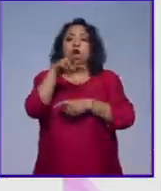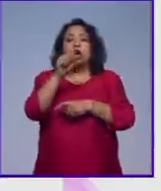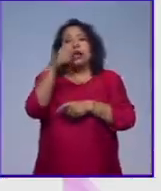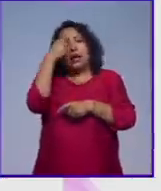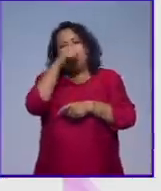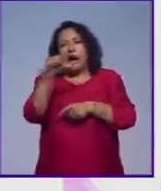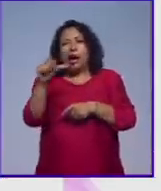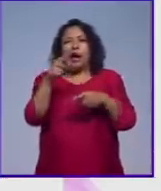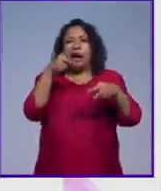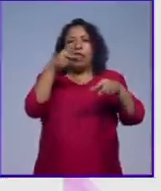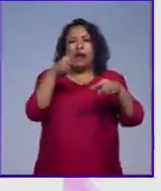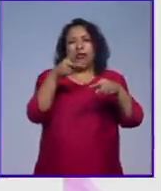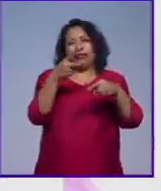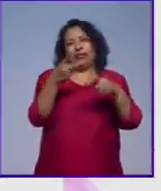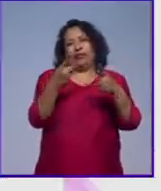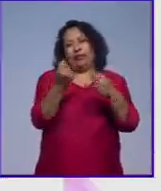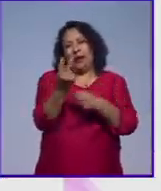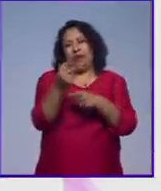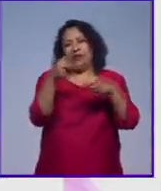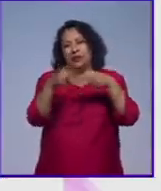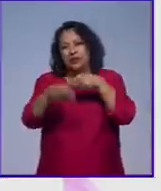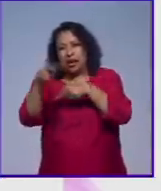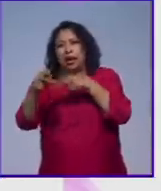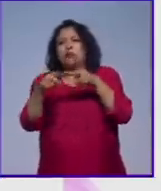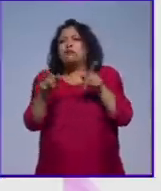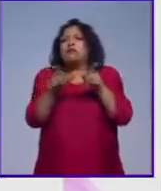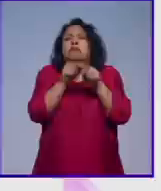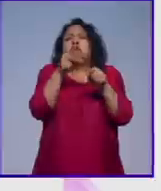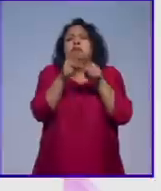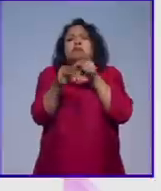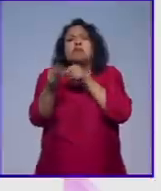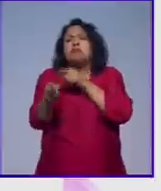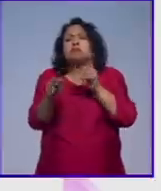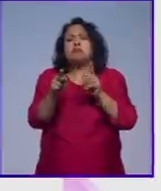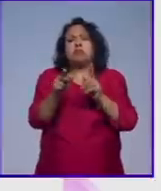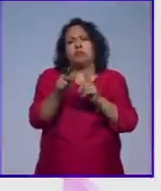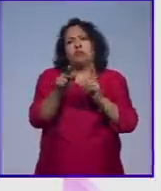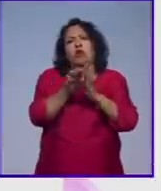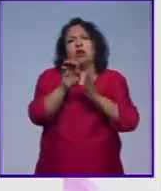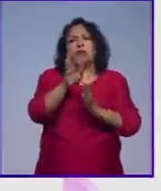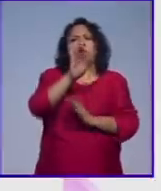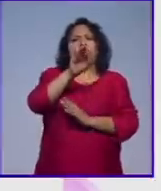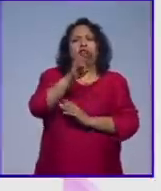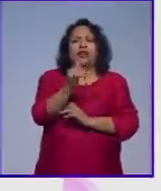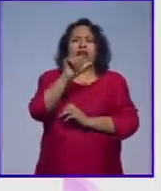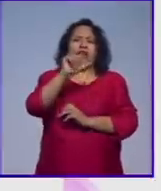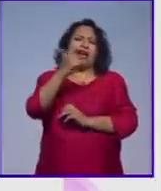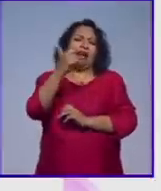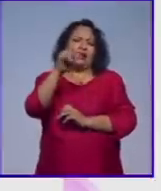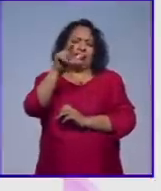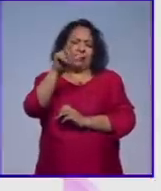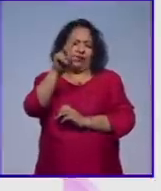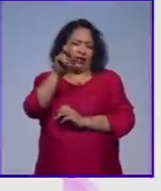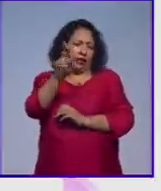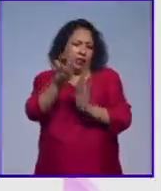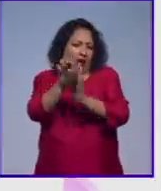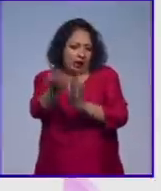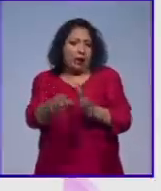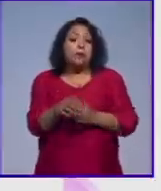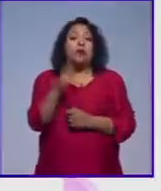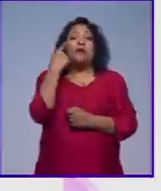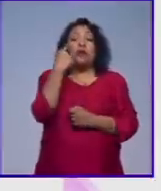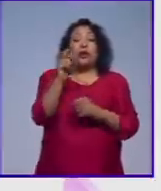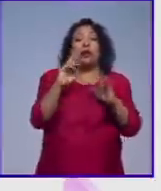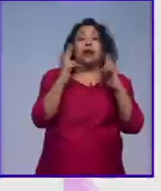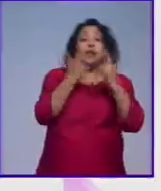y películas que él no dirigió, y también hizo miniseries como Fanny y Alexander, ¿no? Por ejemplo. Y fíjense que se